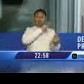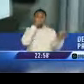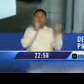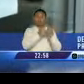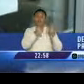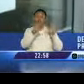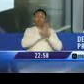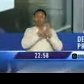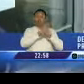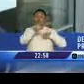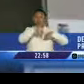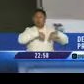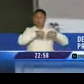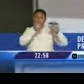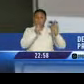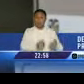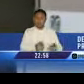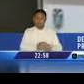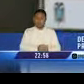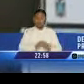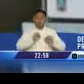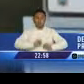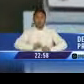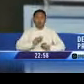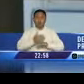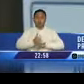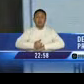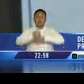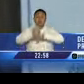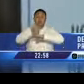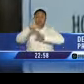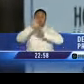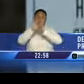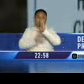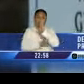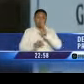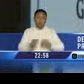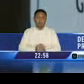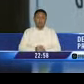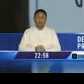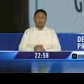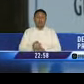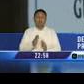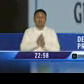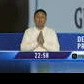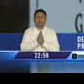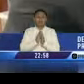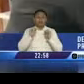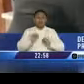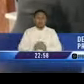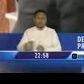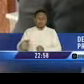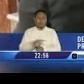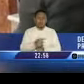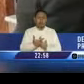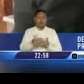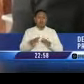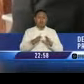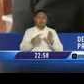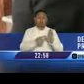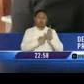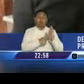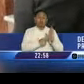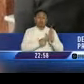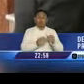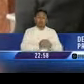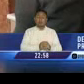de Movilidad Humana, cumpliendo así con la sentencia de la Corte Constitucional que solicitaba se ejecute la acción en mención en